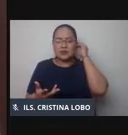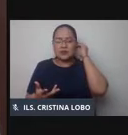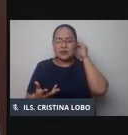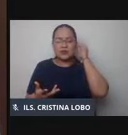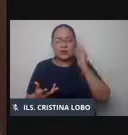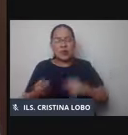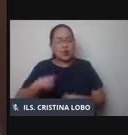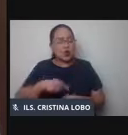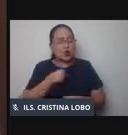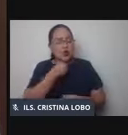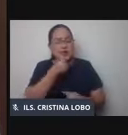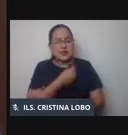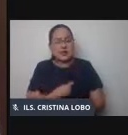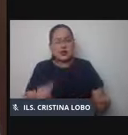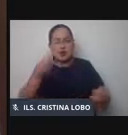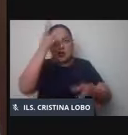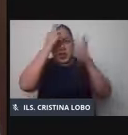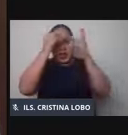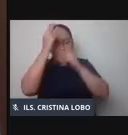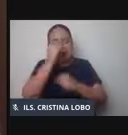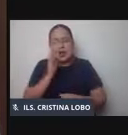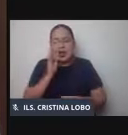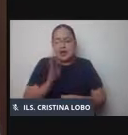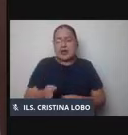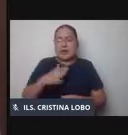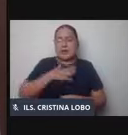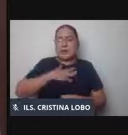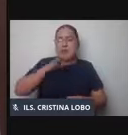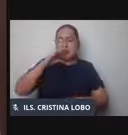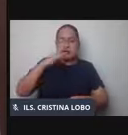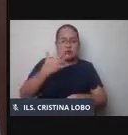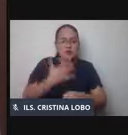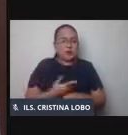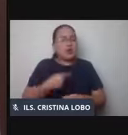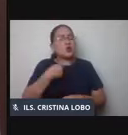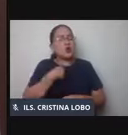a asumir responsabilidades,